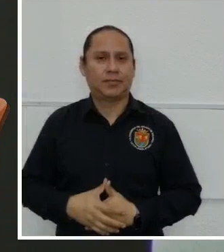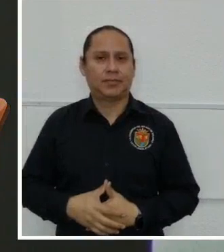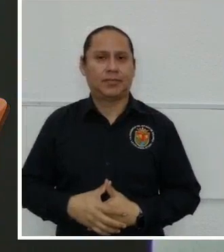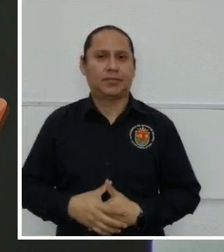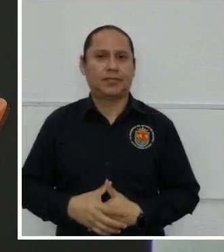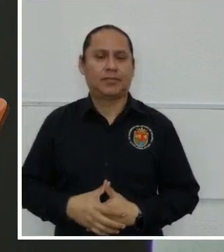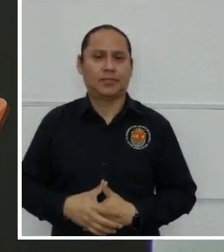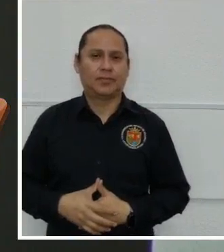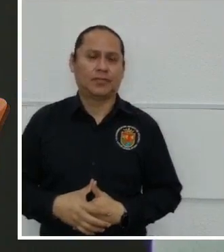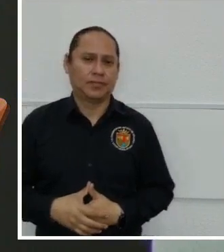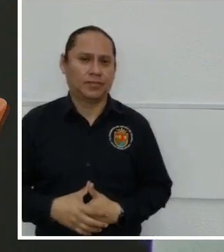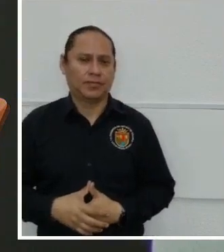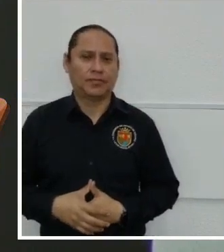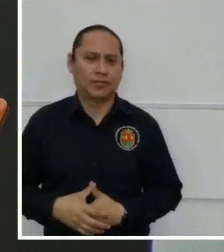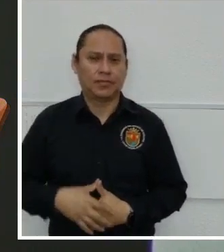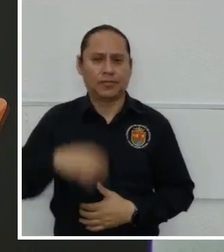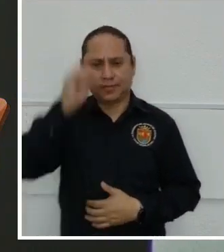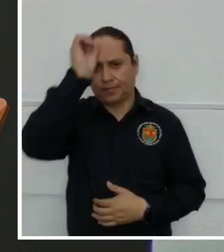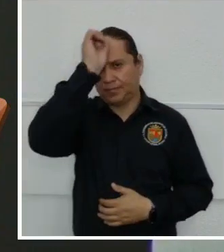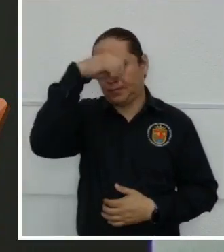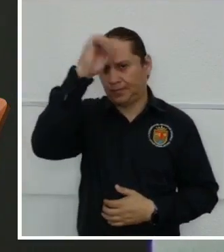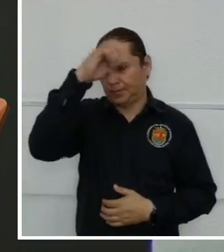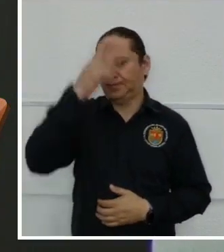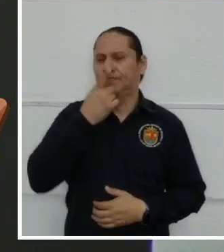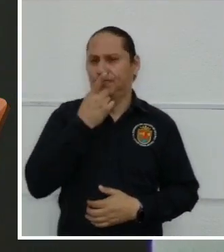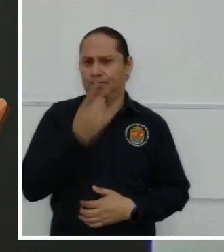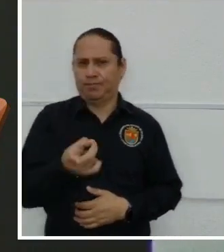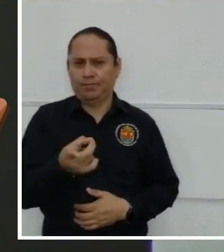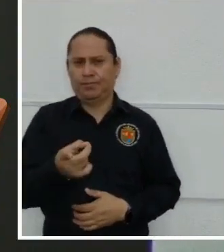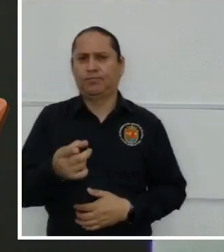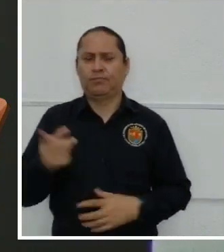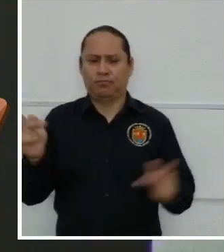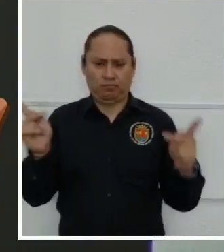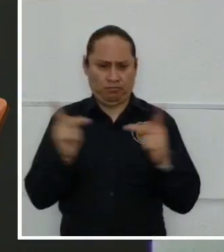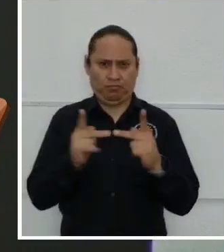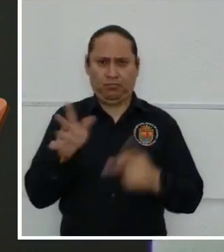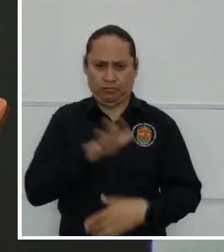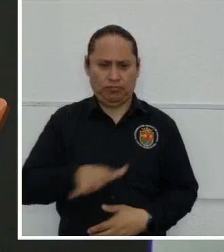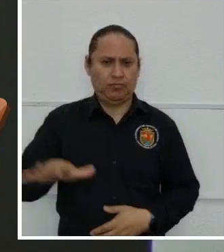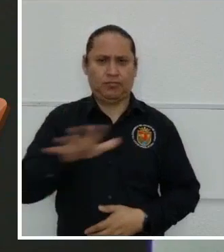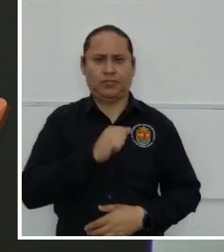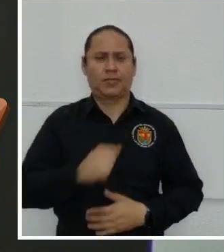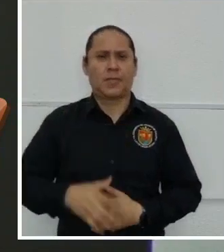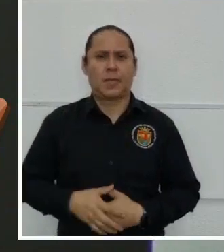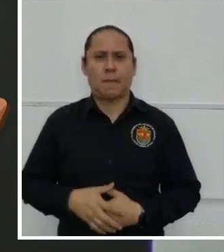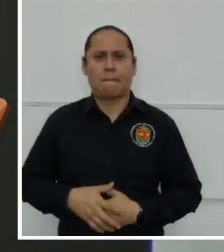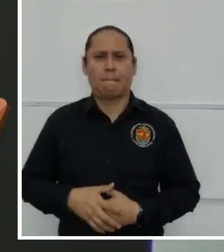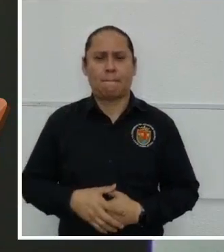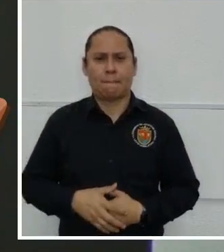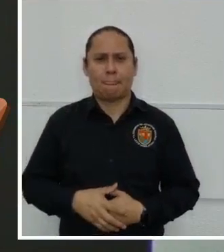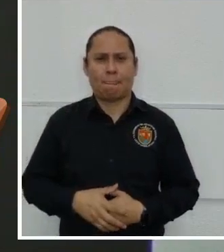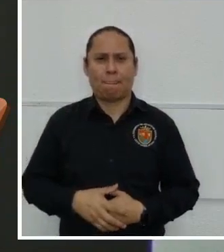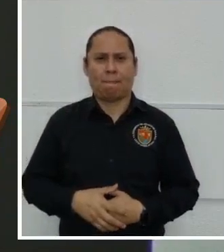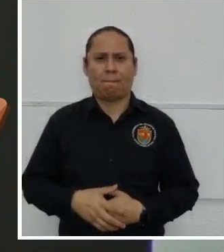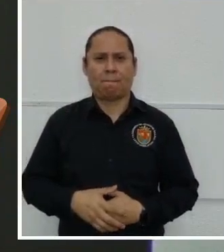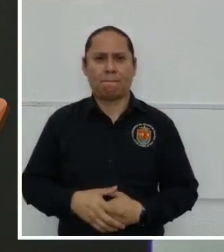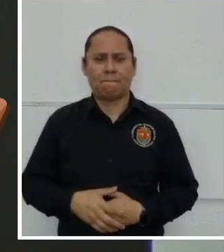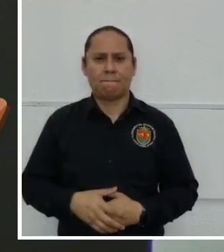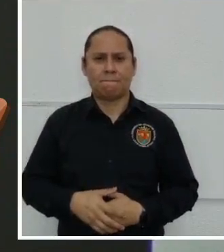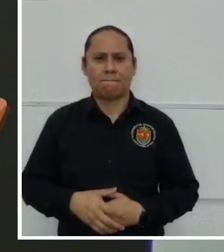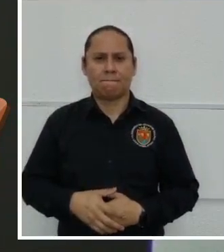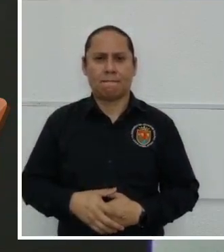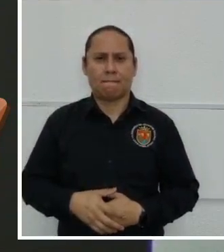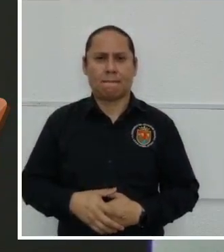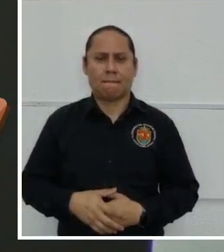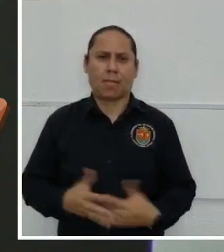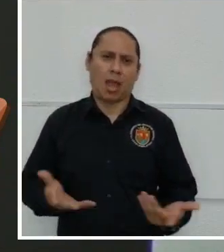Y yo opinaba ahí esa vez, coincidíamos todos, que tanto la presidencia de la mesa